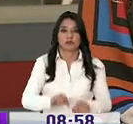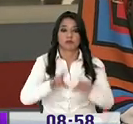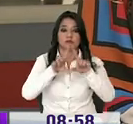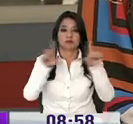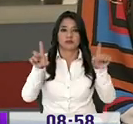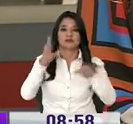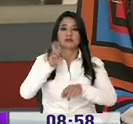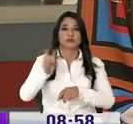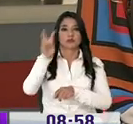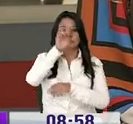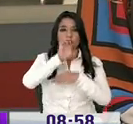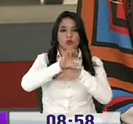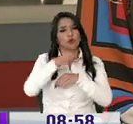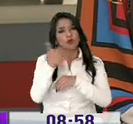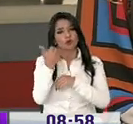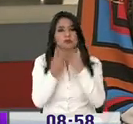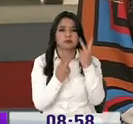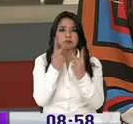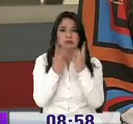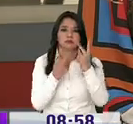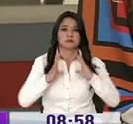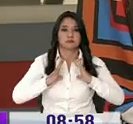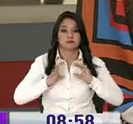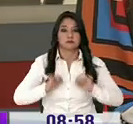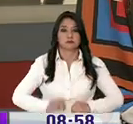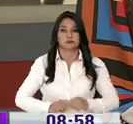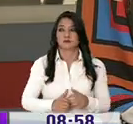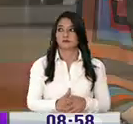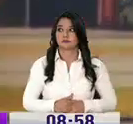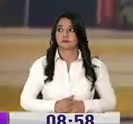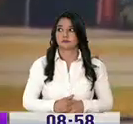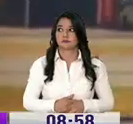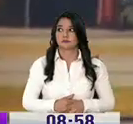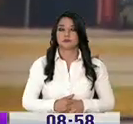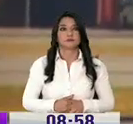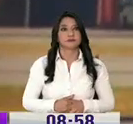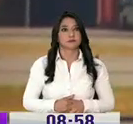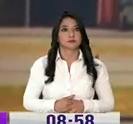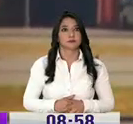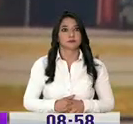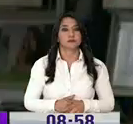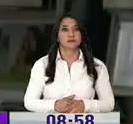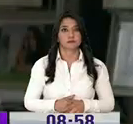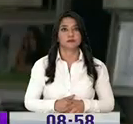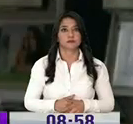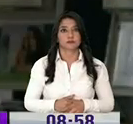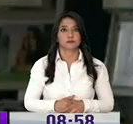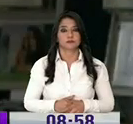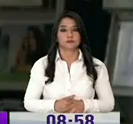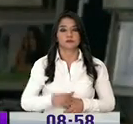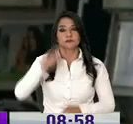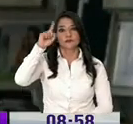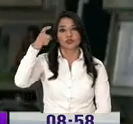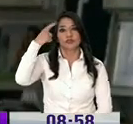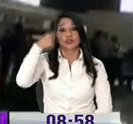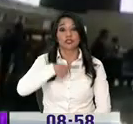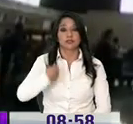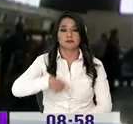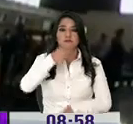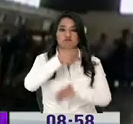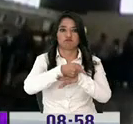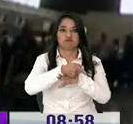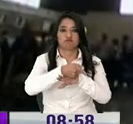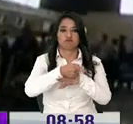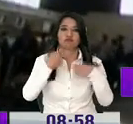viajes de Ecuador ofrecen otros destinos para vacacionar. La disposición vino del gobierno de China,